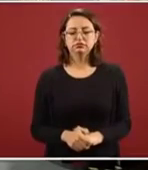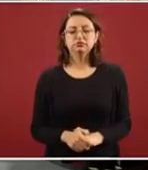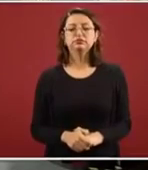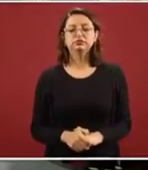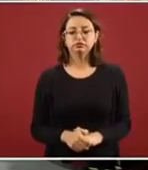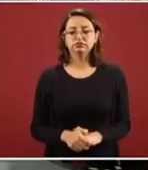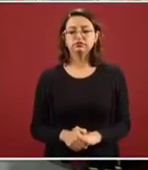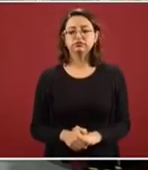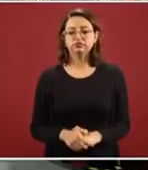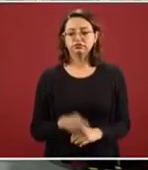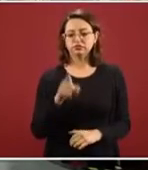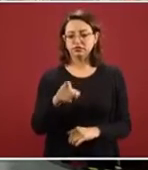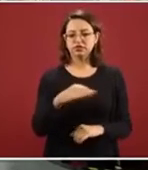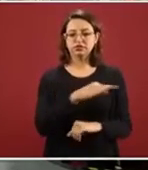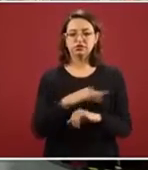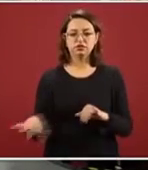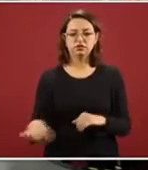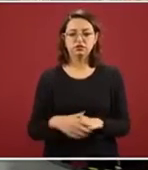Sí, contigo terminamos.